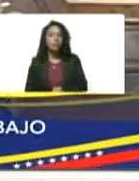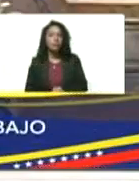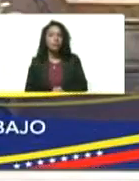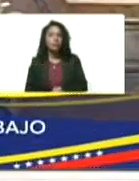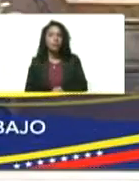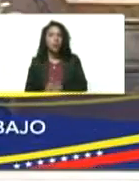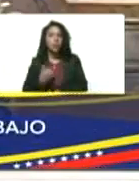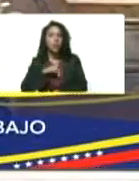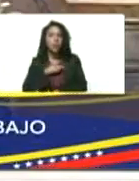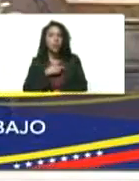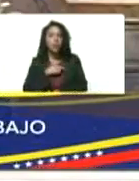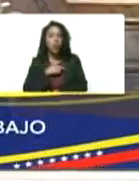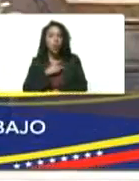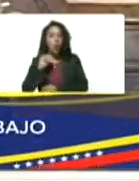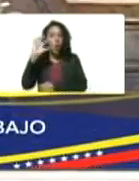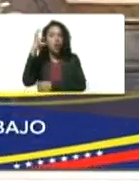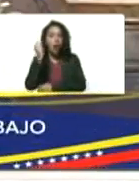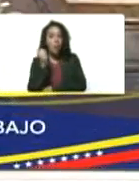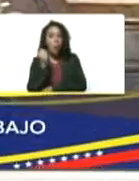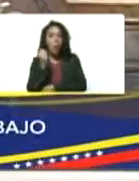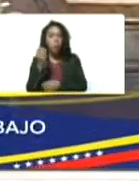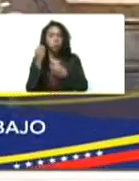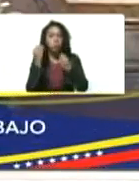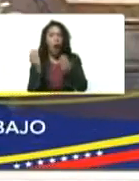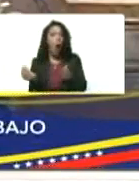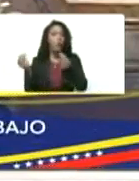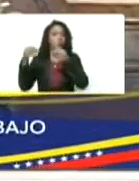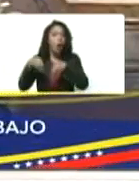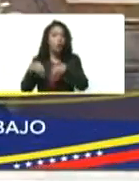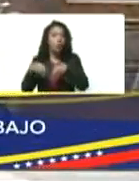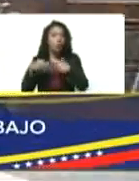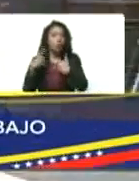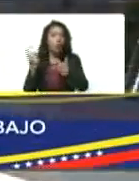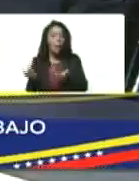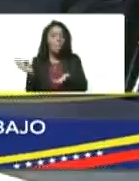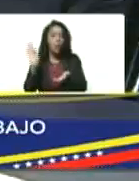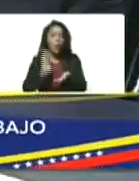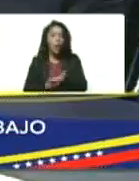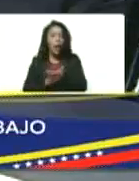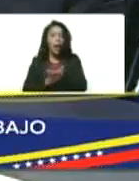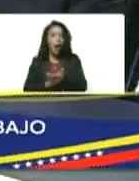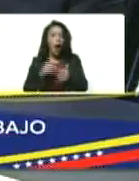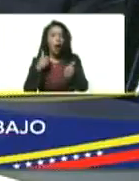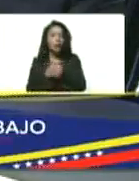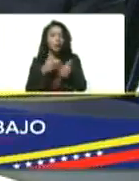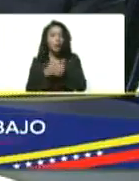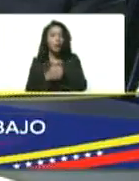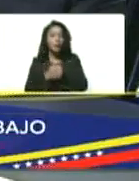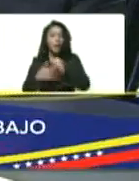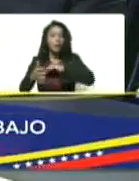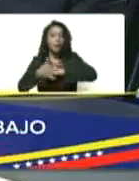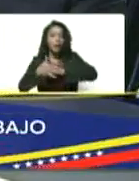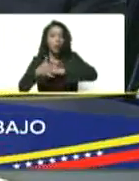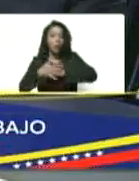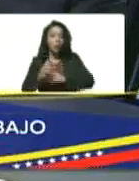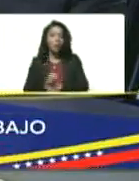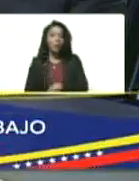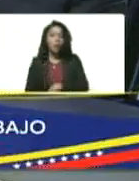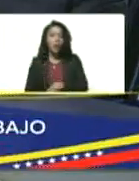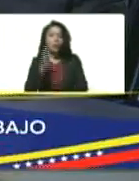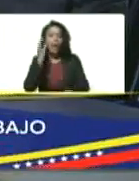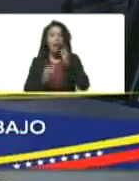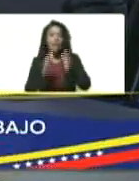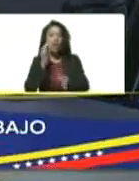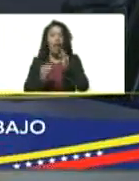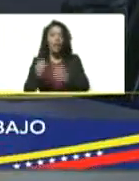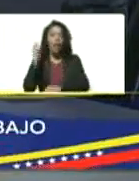hemos logrado por consenso de establecer una asistencia técnica de la fiscalía